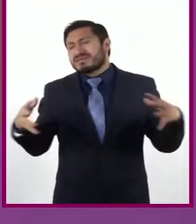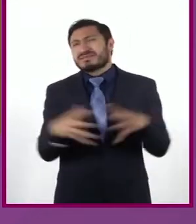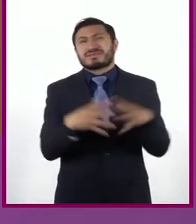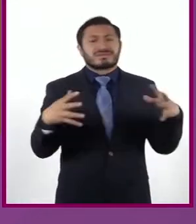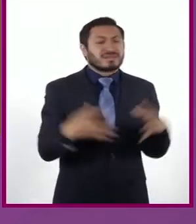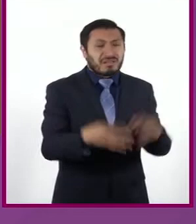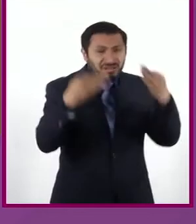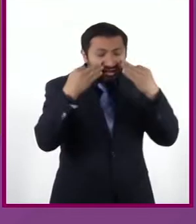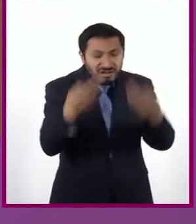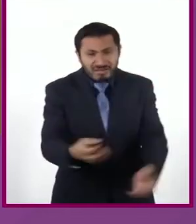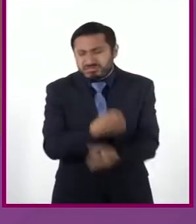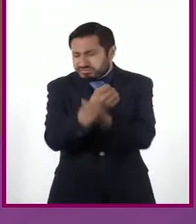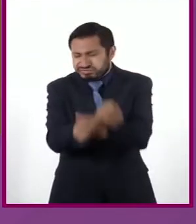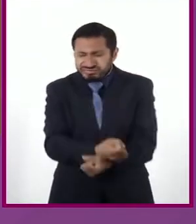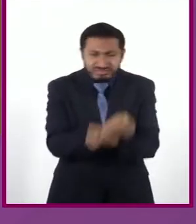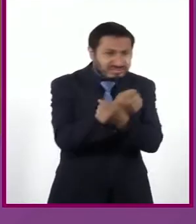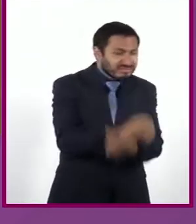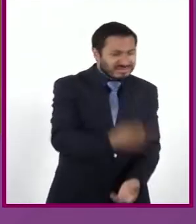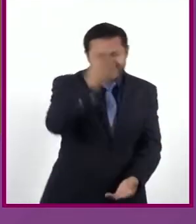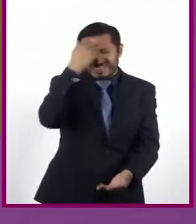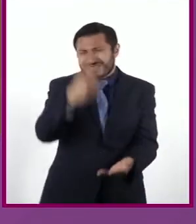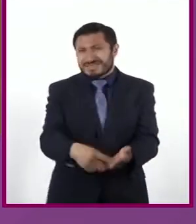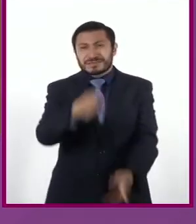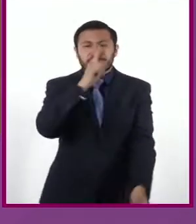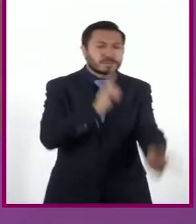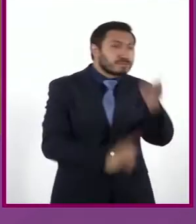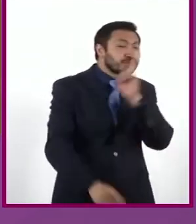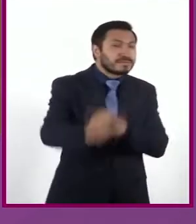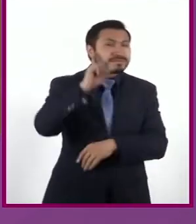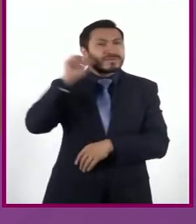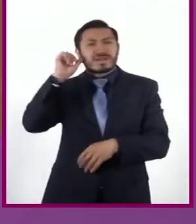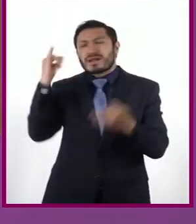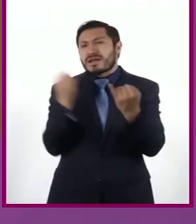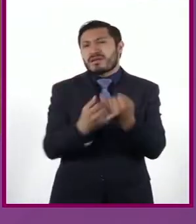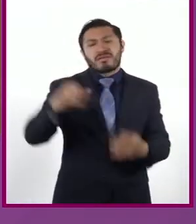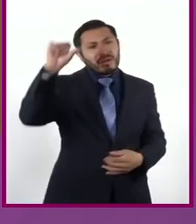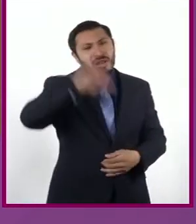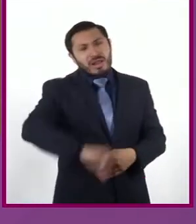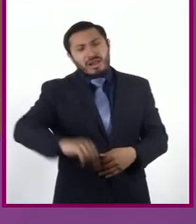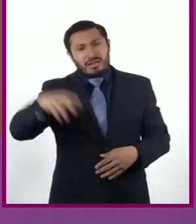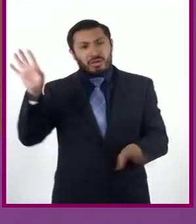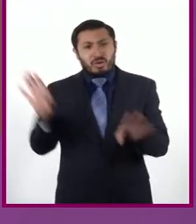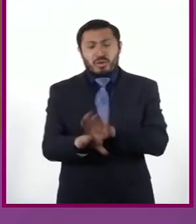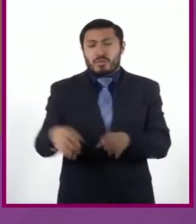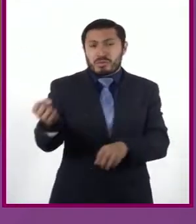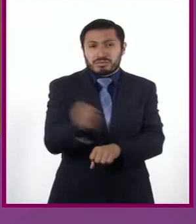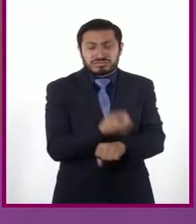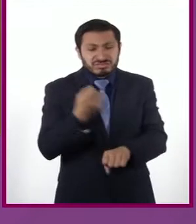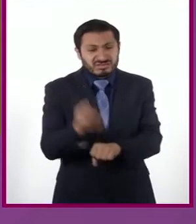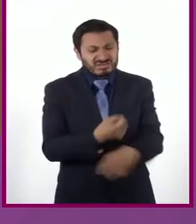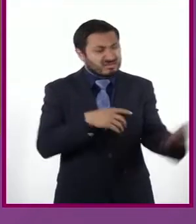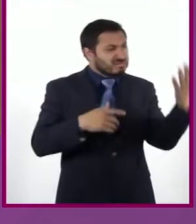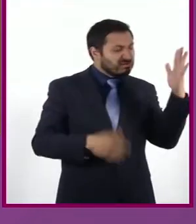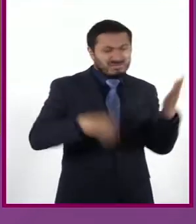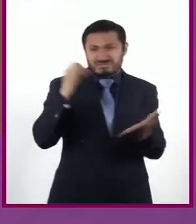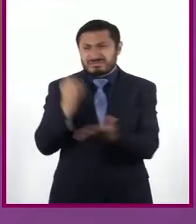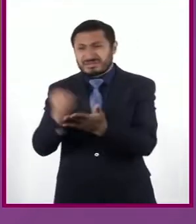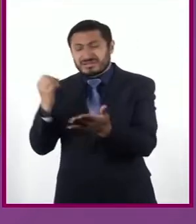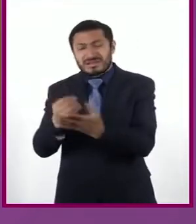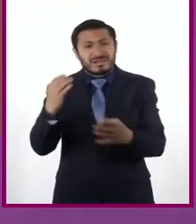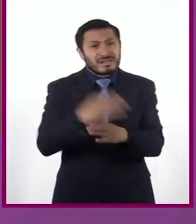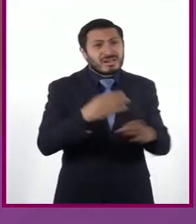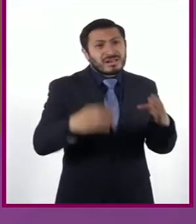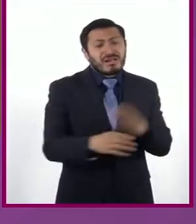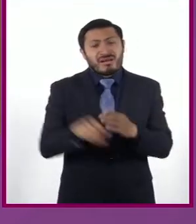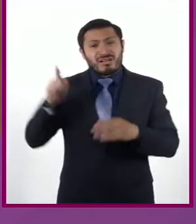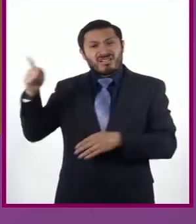testimonio de atadura inútil a creencias, ayer como hoy, se escribe con sangre, oros y espejos el código opresor de